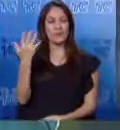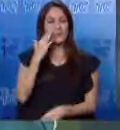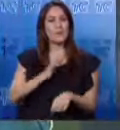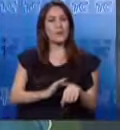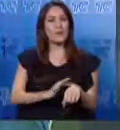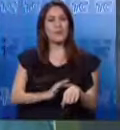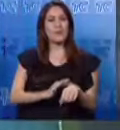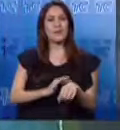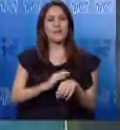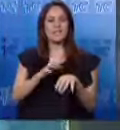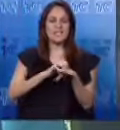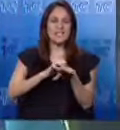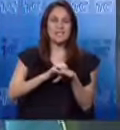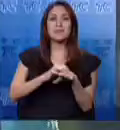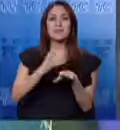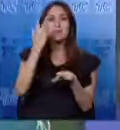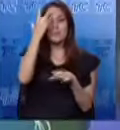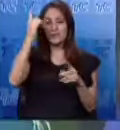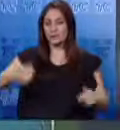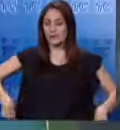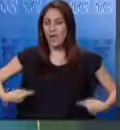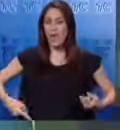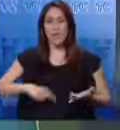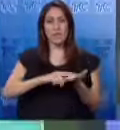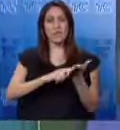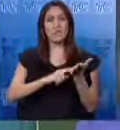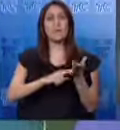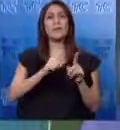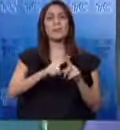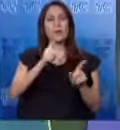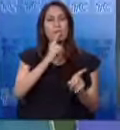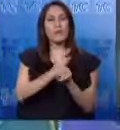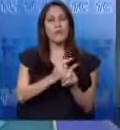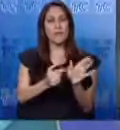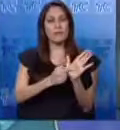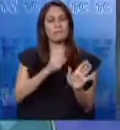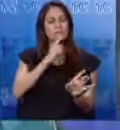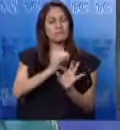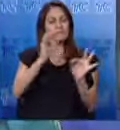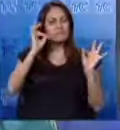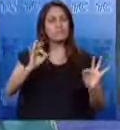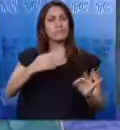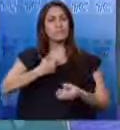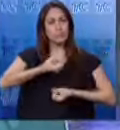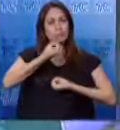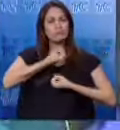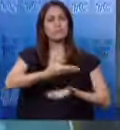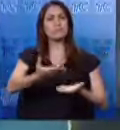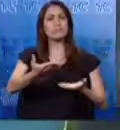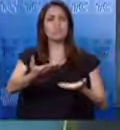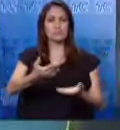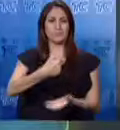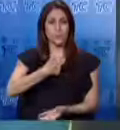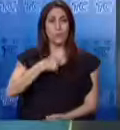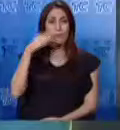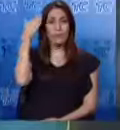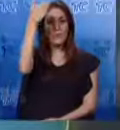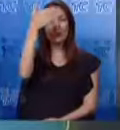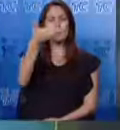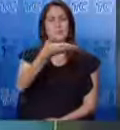poco callosa por estas llantas, pero sincera, franca, que les dice, vamos hacia el